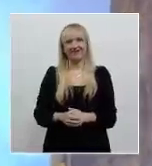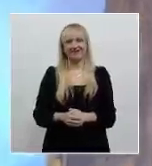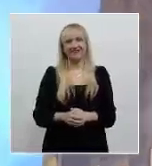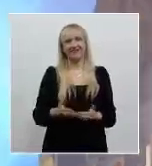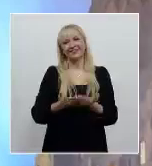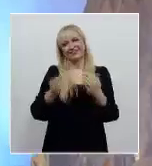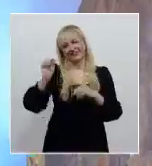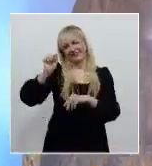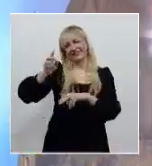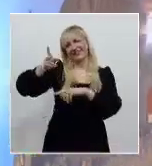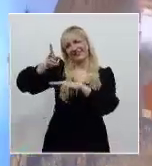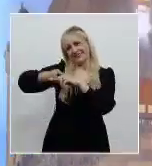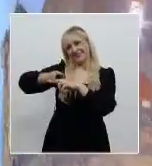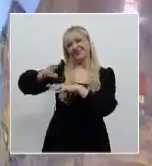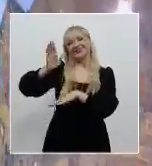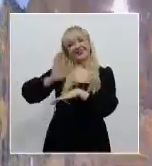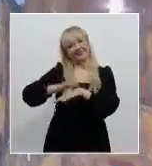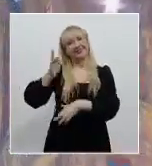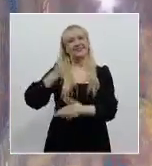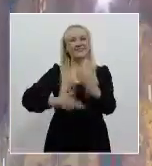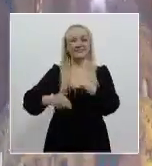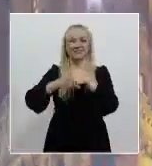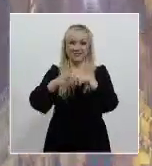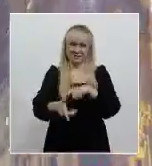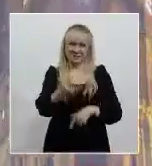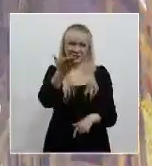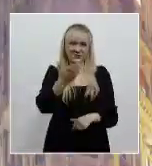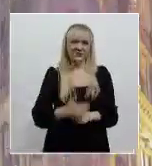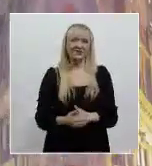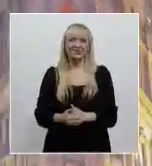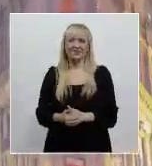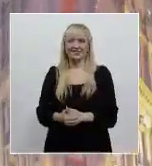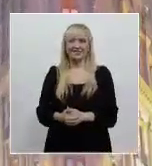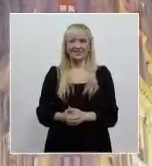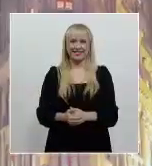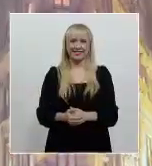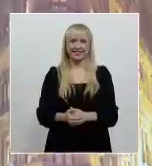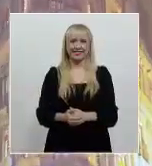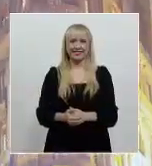Es tiempo de ir a un nuevo corte, no se vaya, ya regresamos.